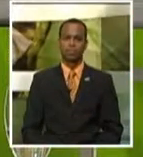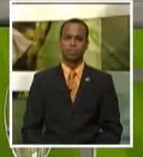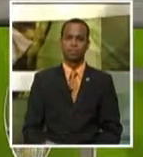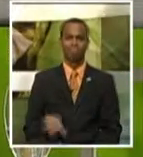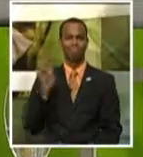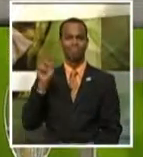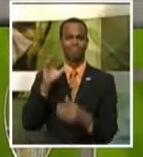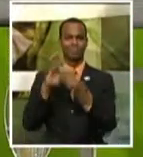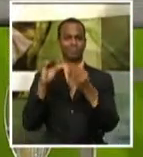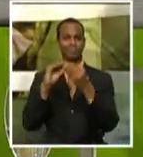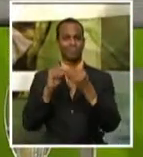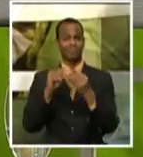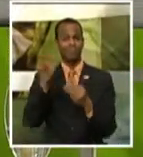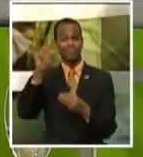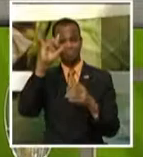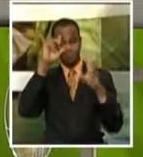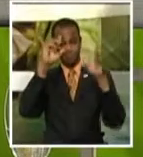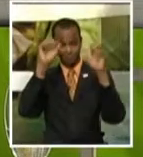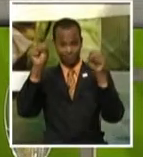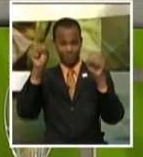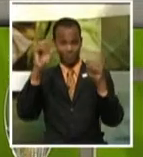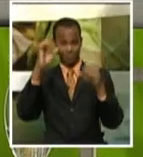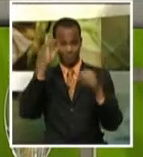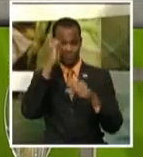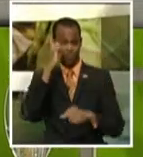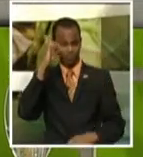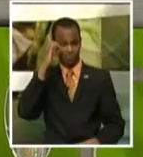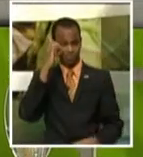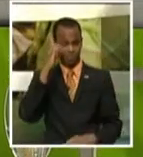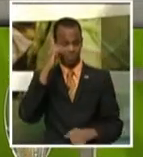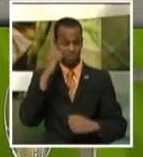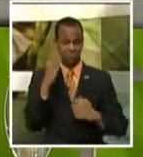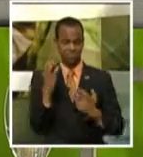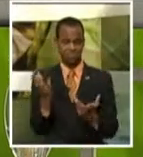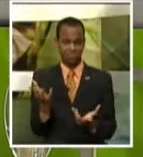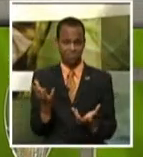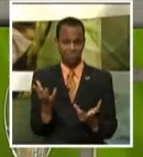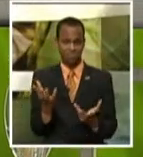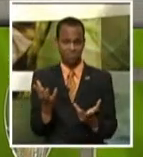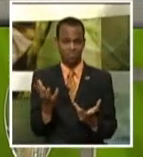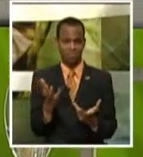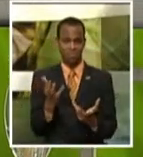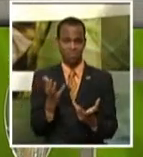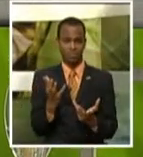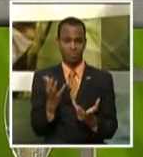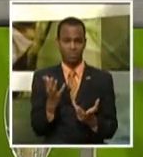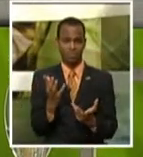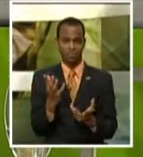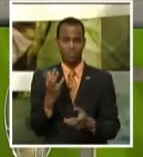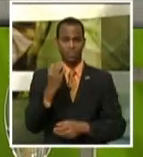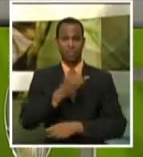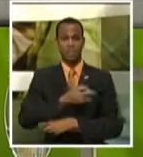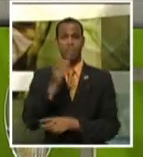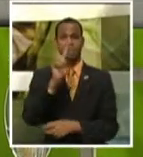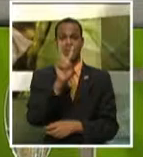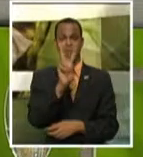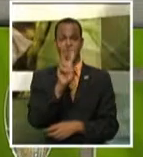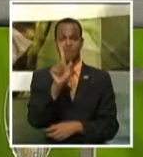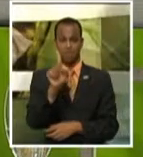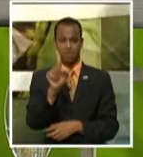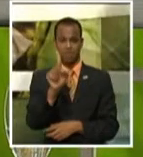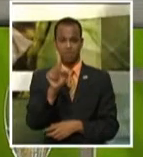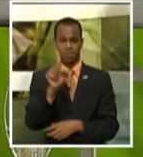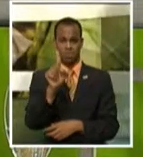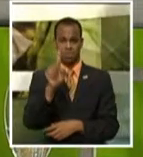Estas fueron las palabras del presidente Danilo Medina el día 21 de